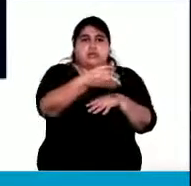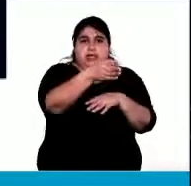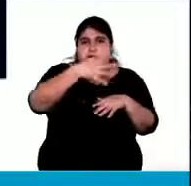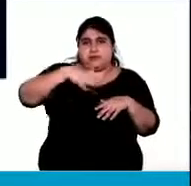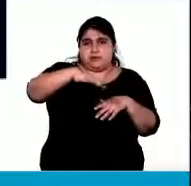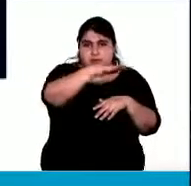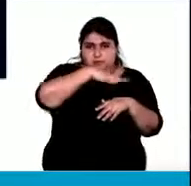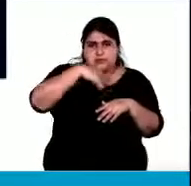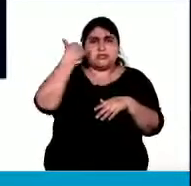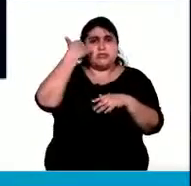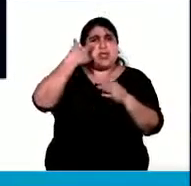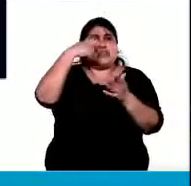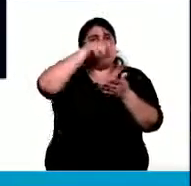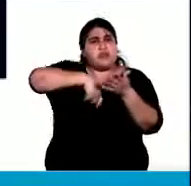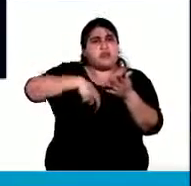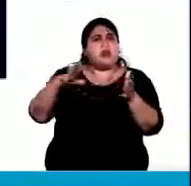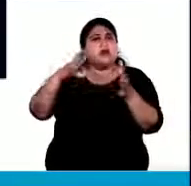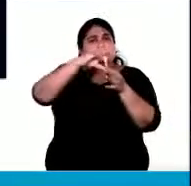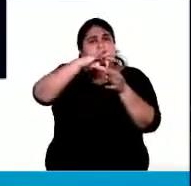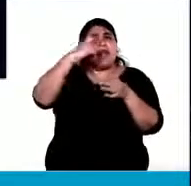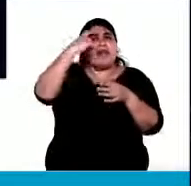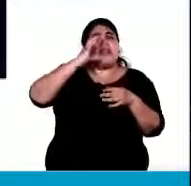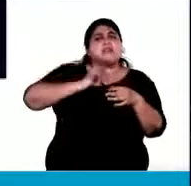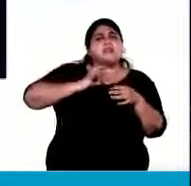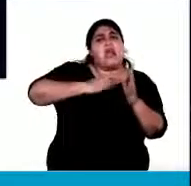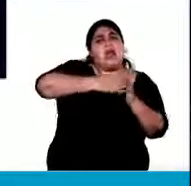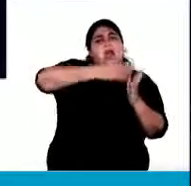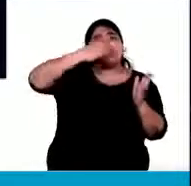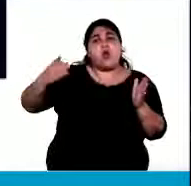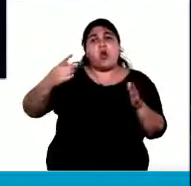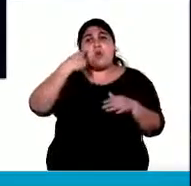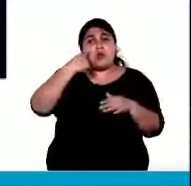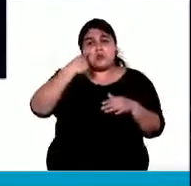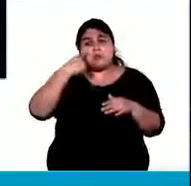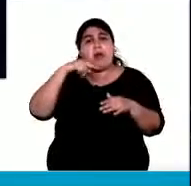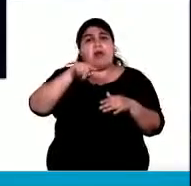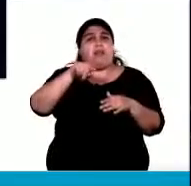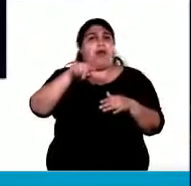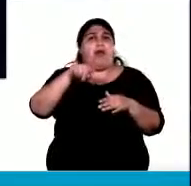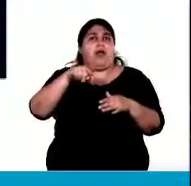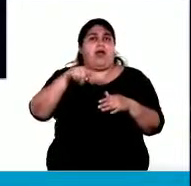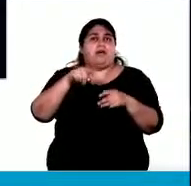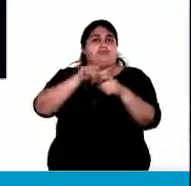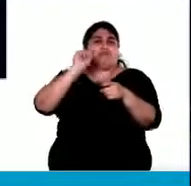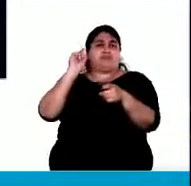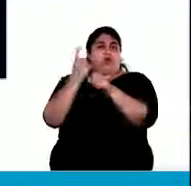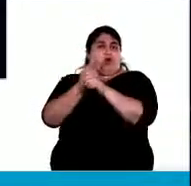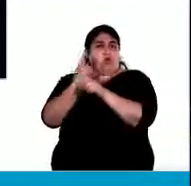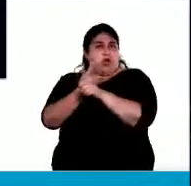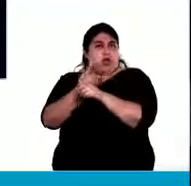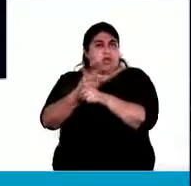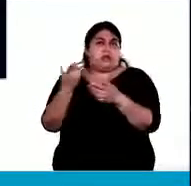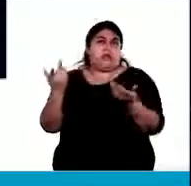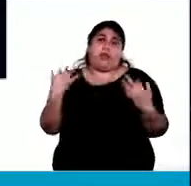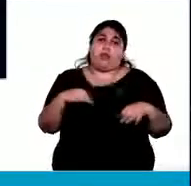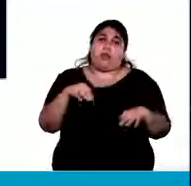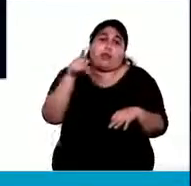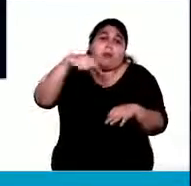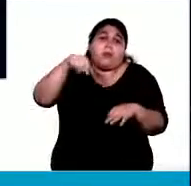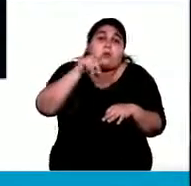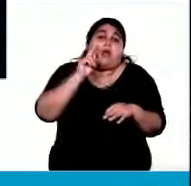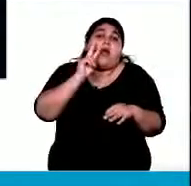firmó un contrato leonino de 10 años en el que el municipio no puede salirse y que, bueno, se sabrá en algún momento quiénes